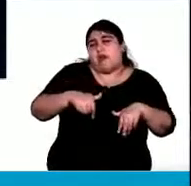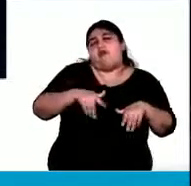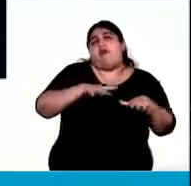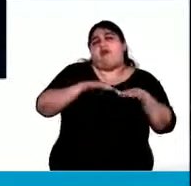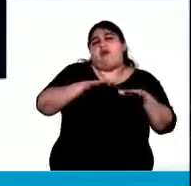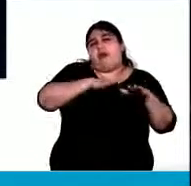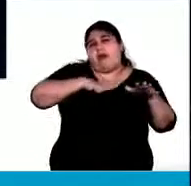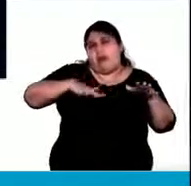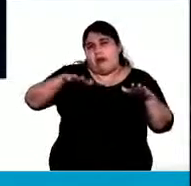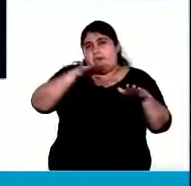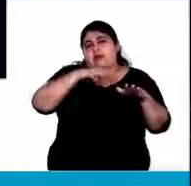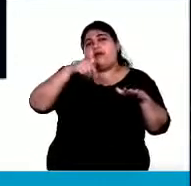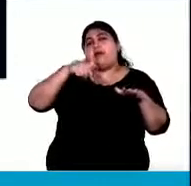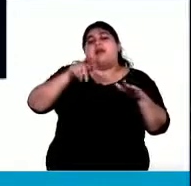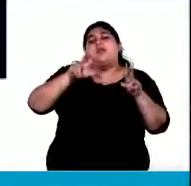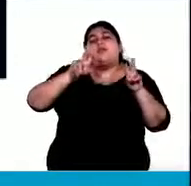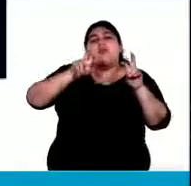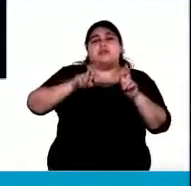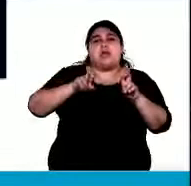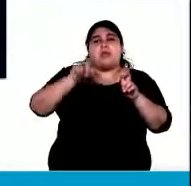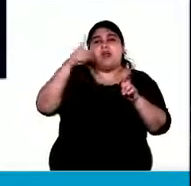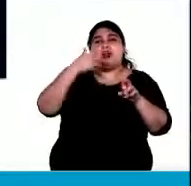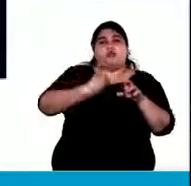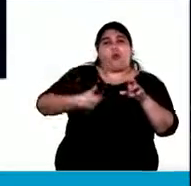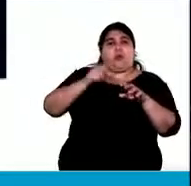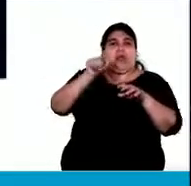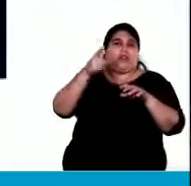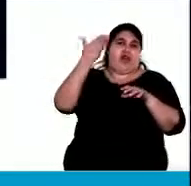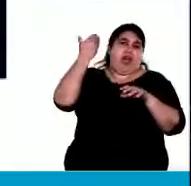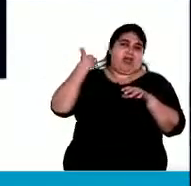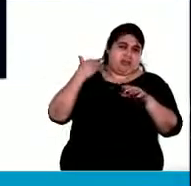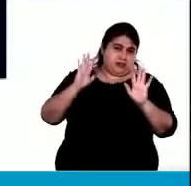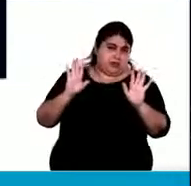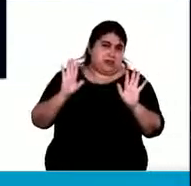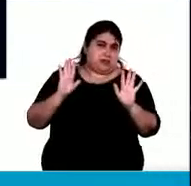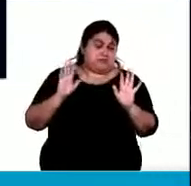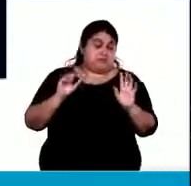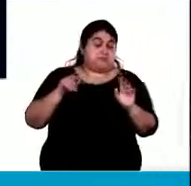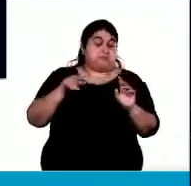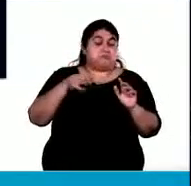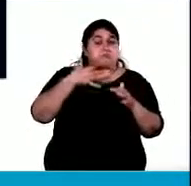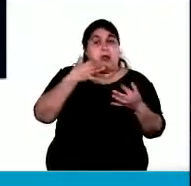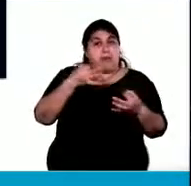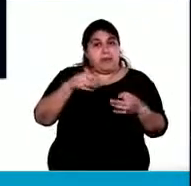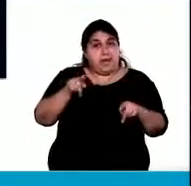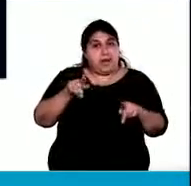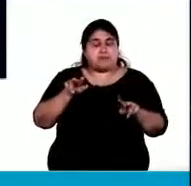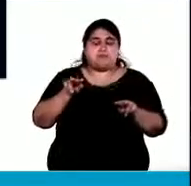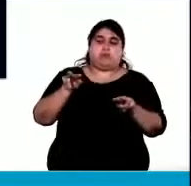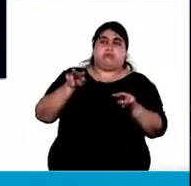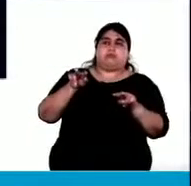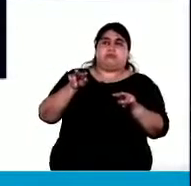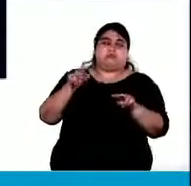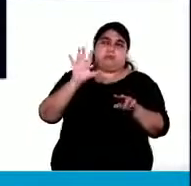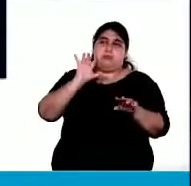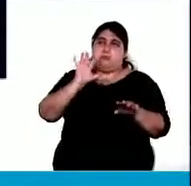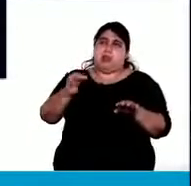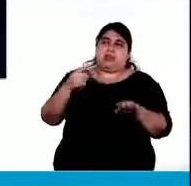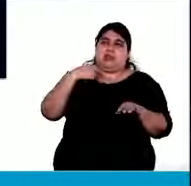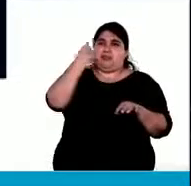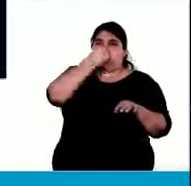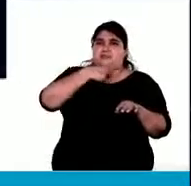sido respecto de su gobierno. Y es alarmante, digamos, primero la capacidad de mentir que tiene y que no se le